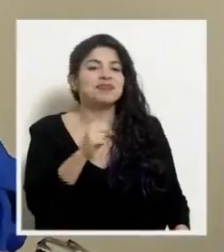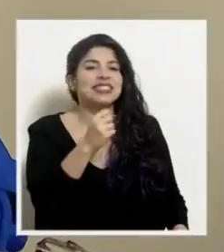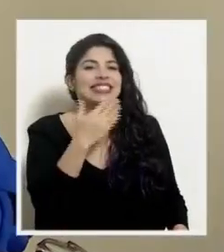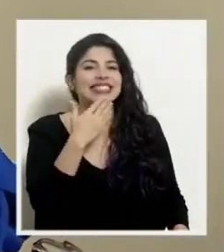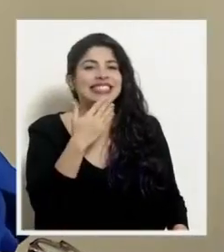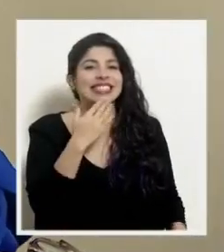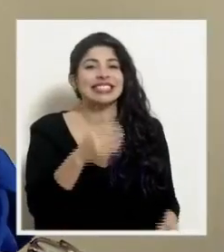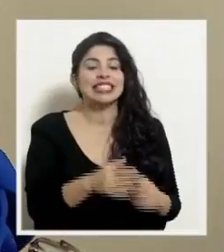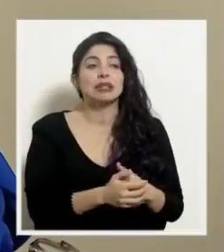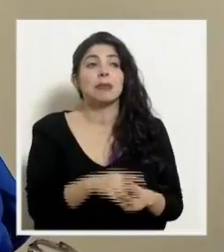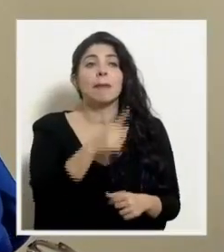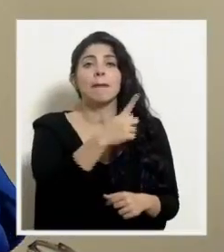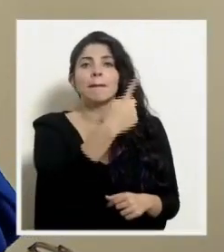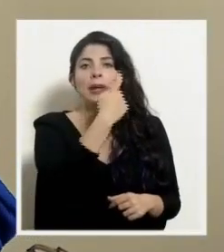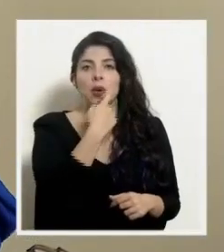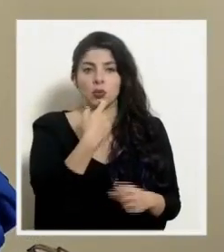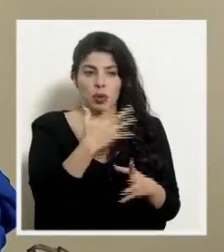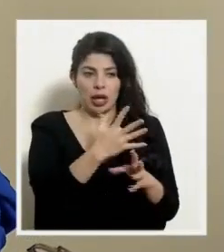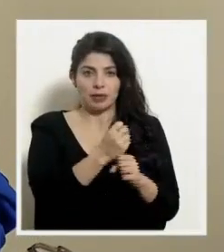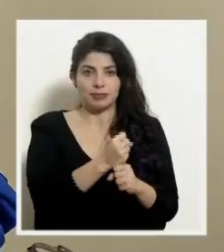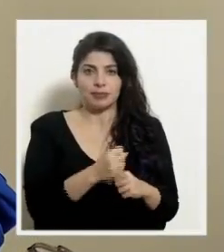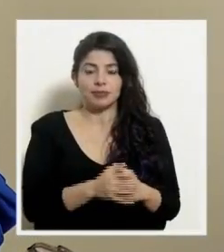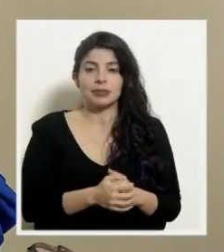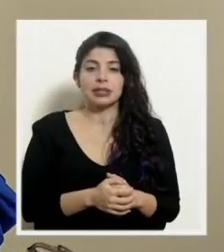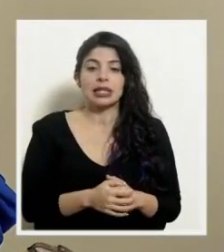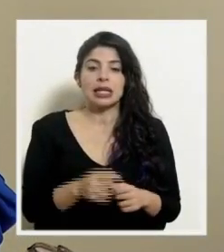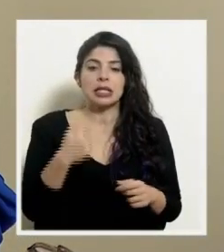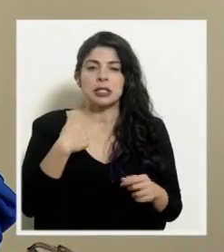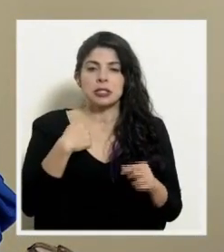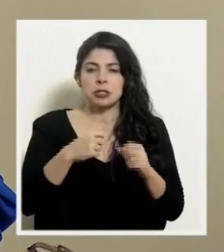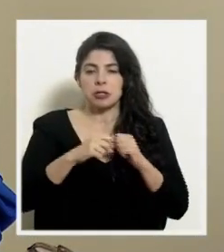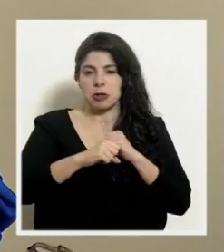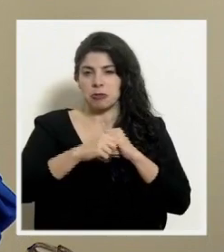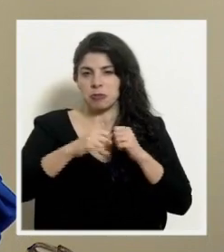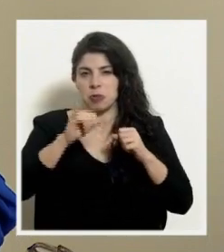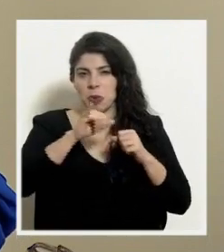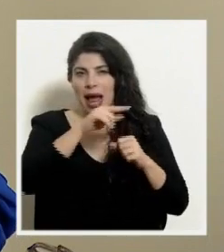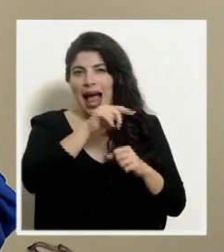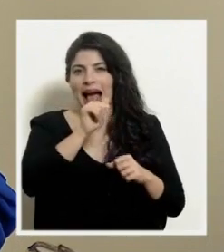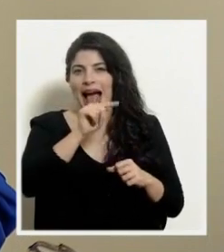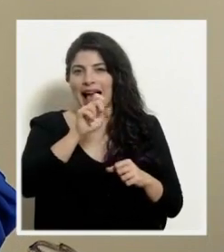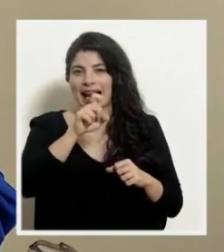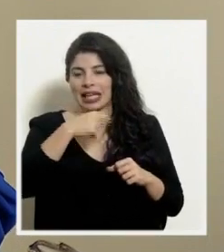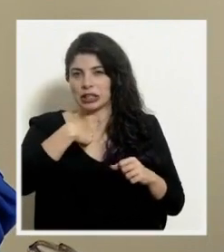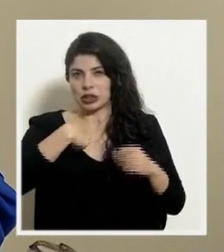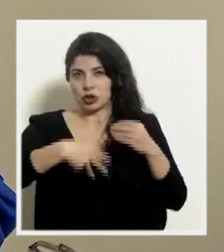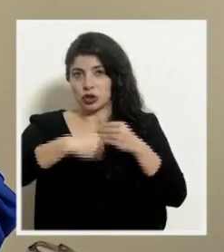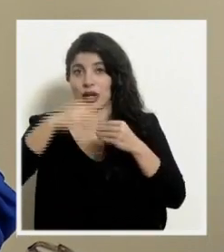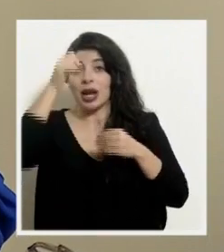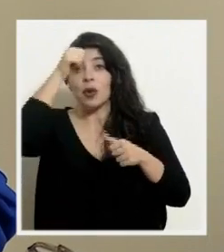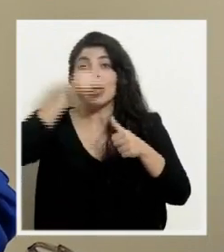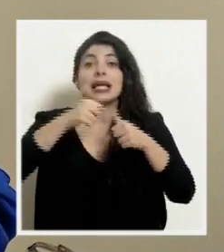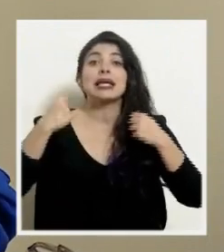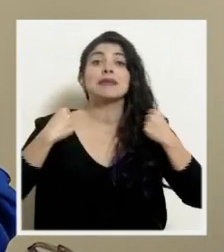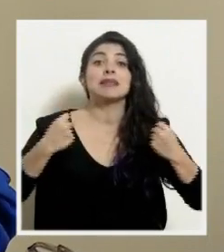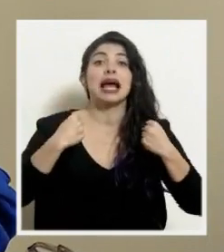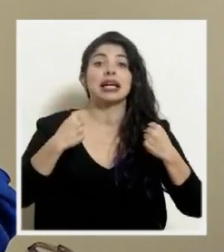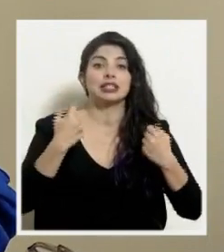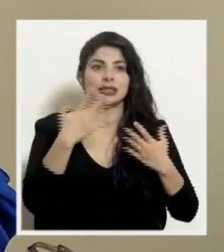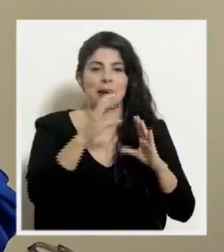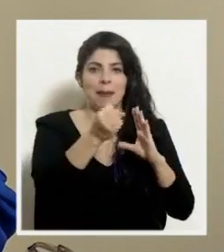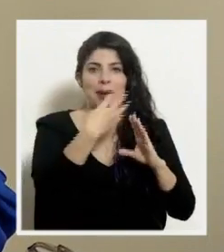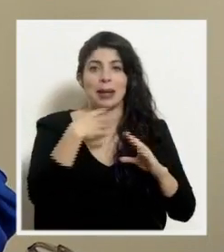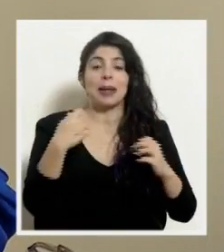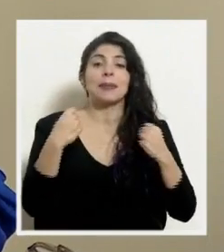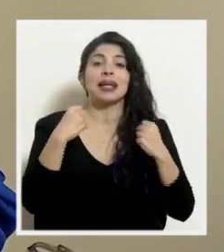gracias. En realidad la consulta nos llegó. También ampliando un poco lo que planteaba don Alex, recordar que los gimnasios que nos hicieron ya la consulta